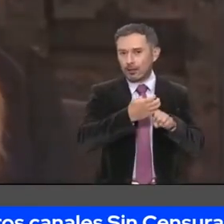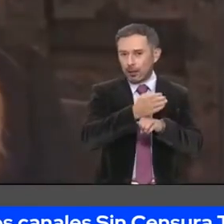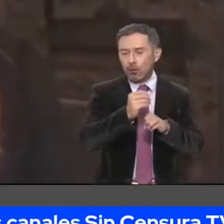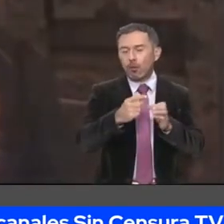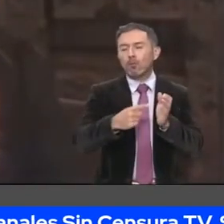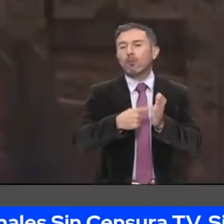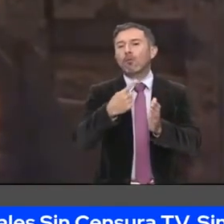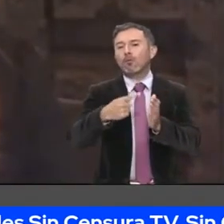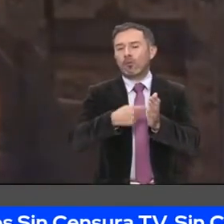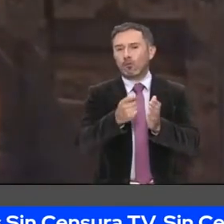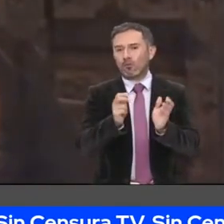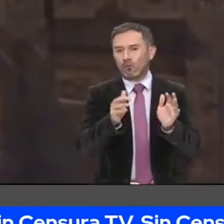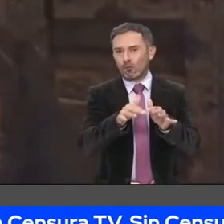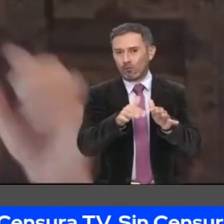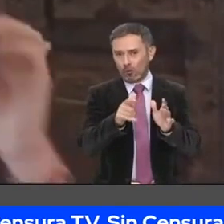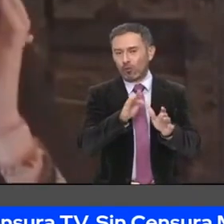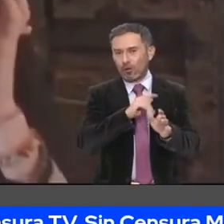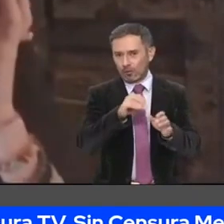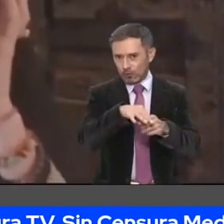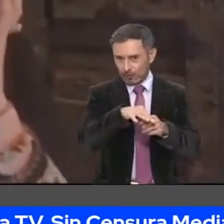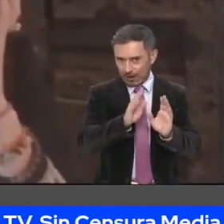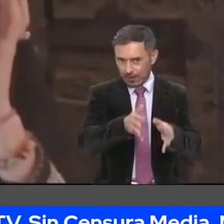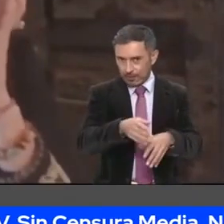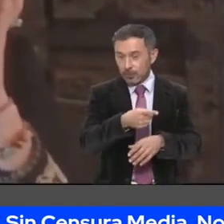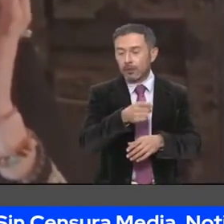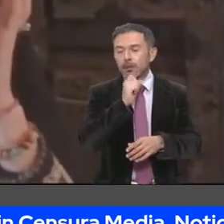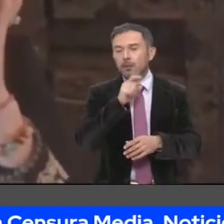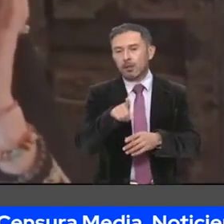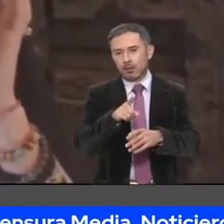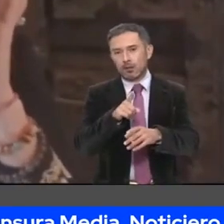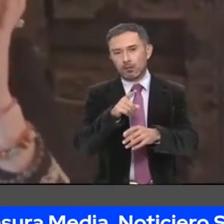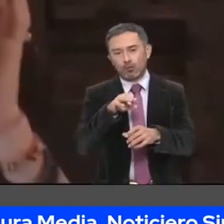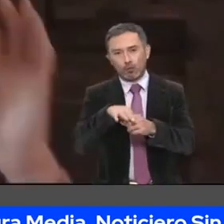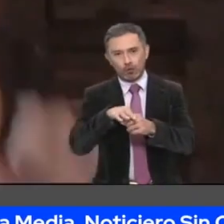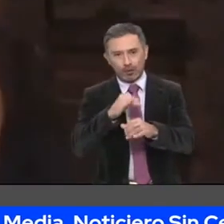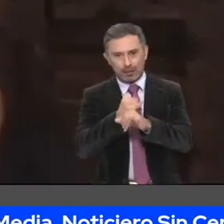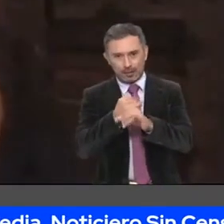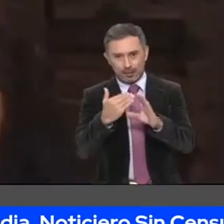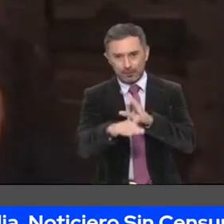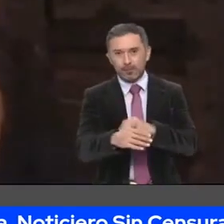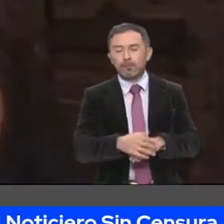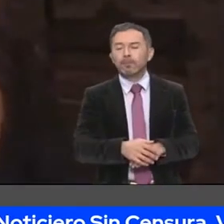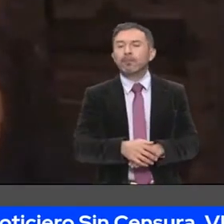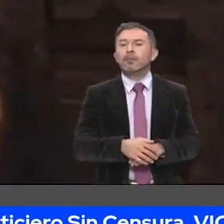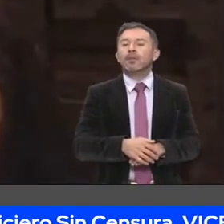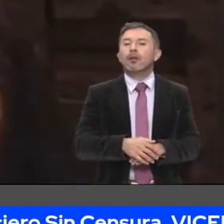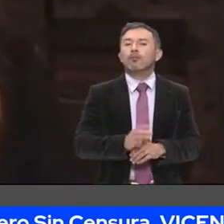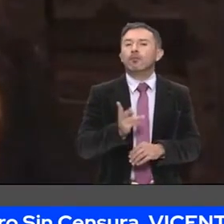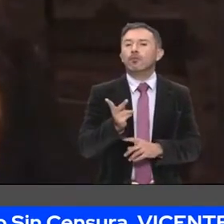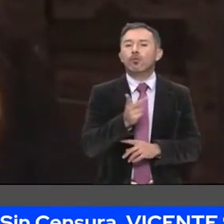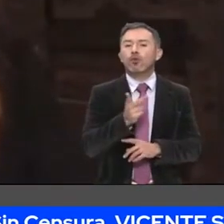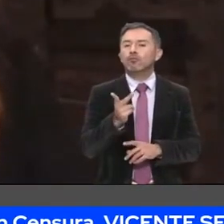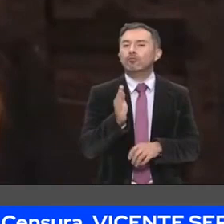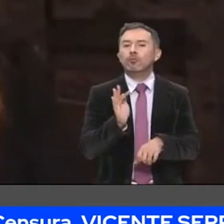transmisión en vivo y en directo desde el INE. Nosotros al pendiente, Toño. Oye, hay que